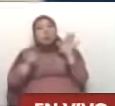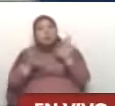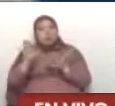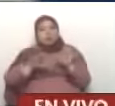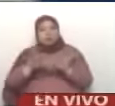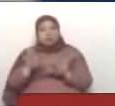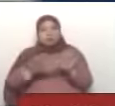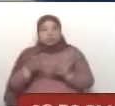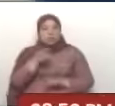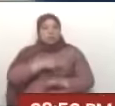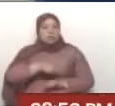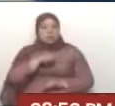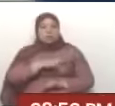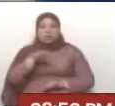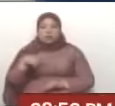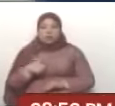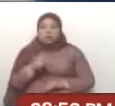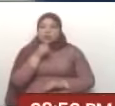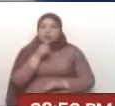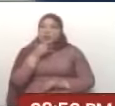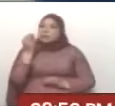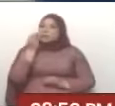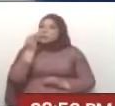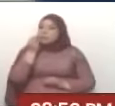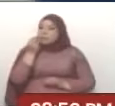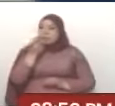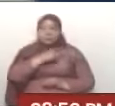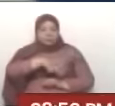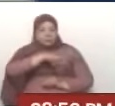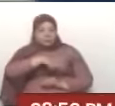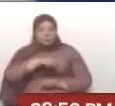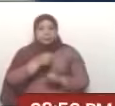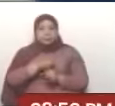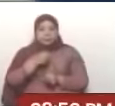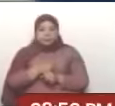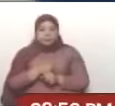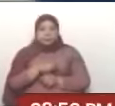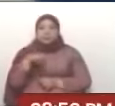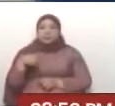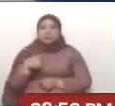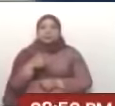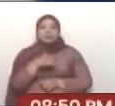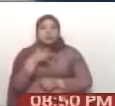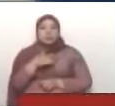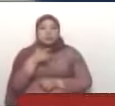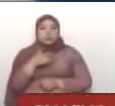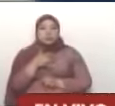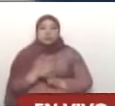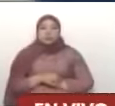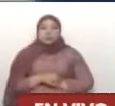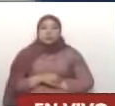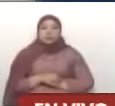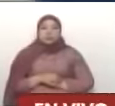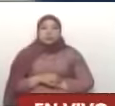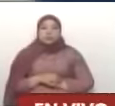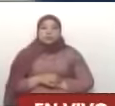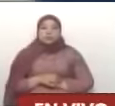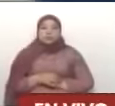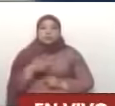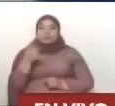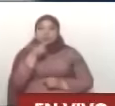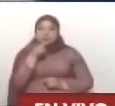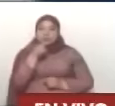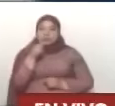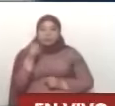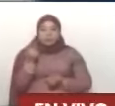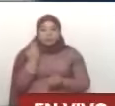turismo religioso, toda nuestra gastronomía, todo lo que, por supuesto, nos sentimos orgullosos del gentilicio monaguense.